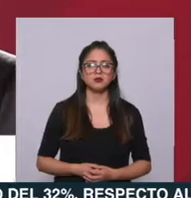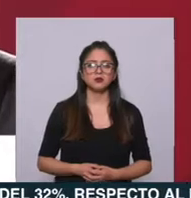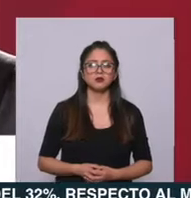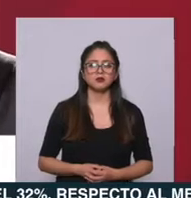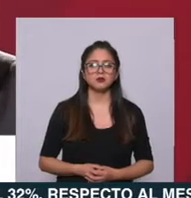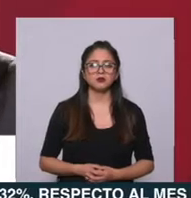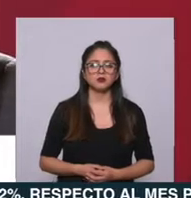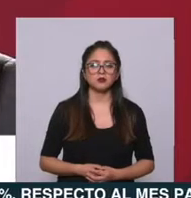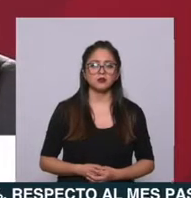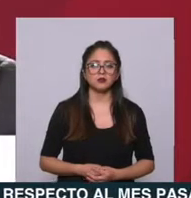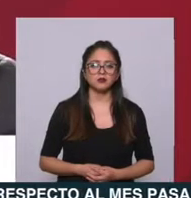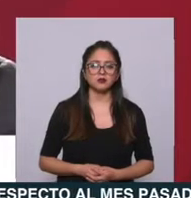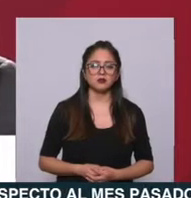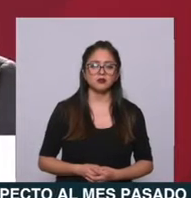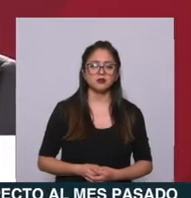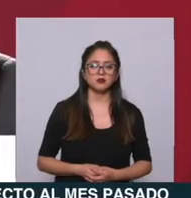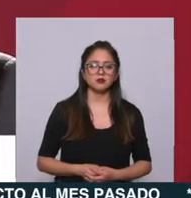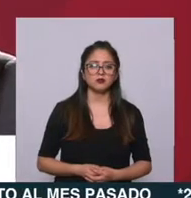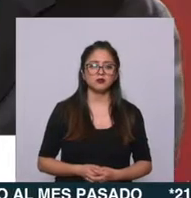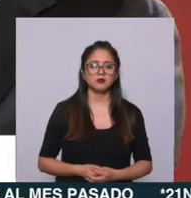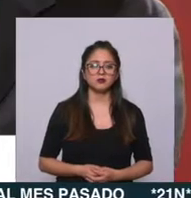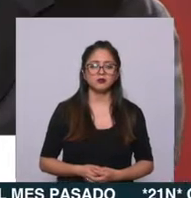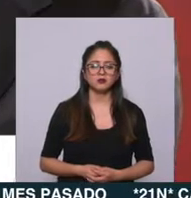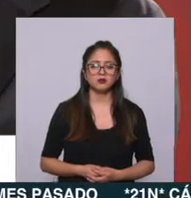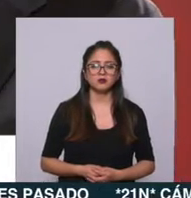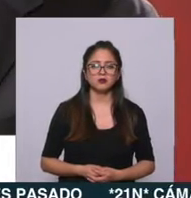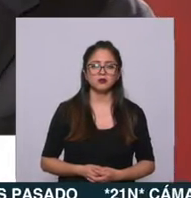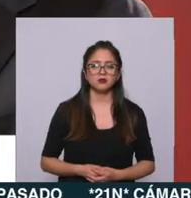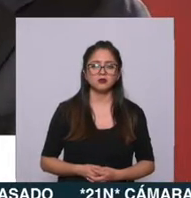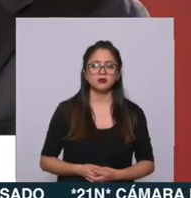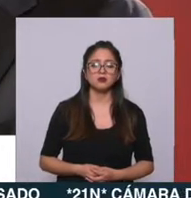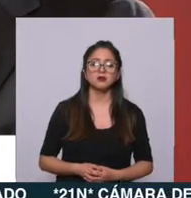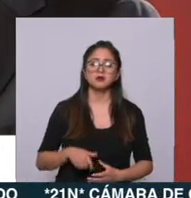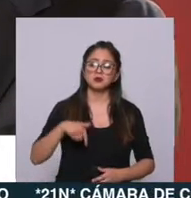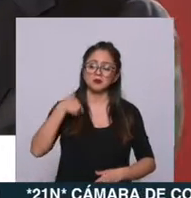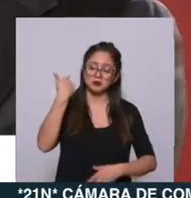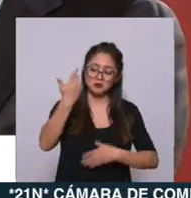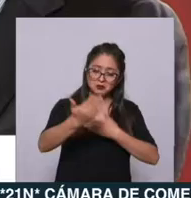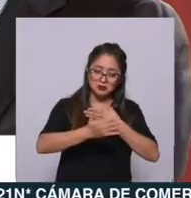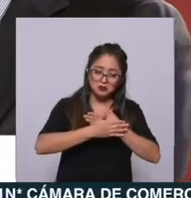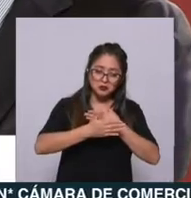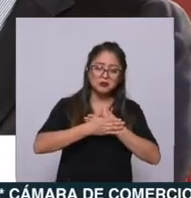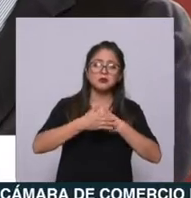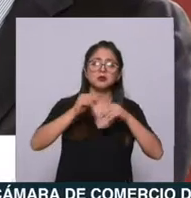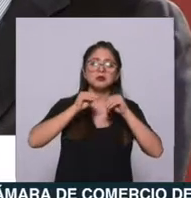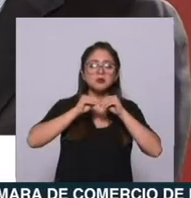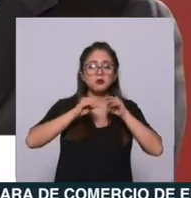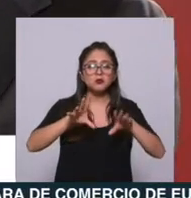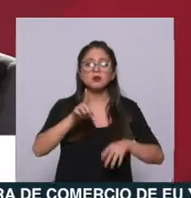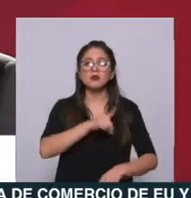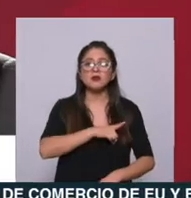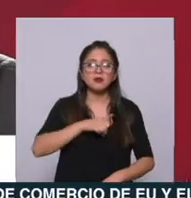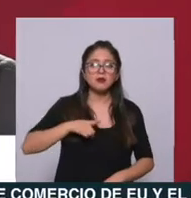desenvolver, se va a expresar tomando en cuenta